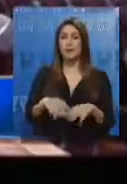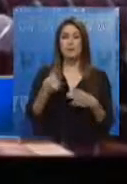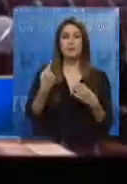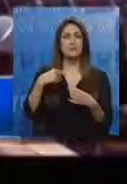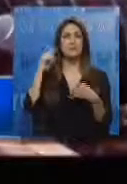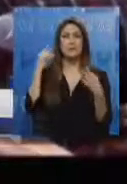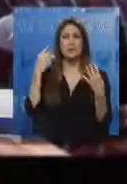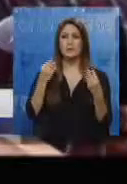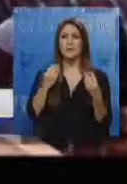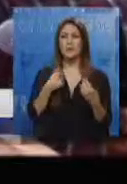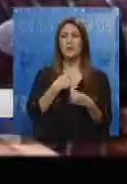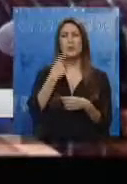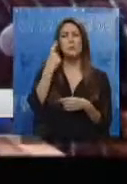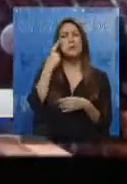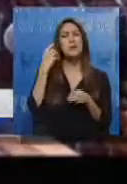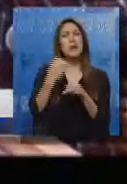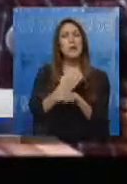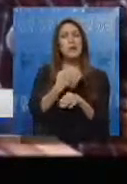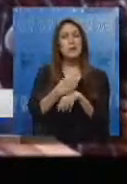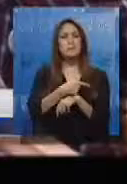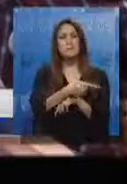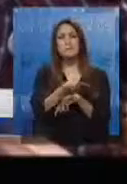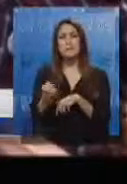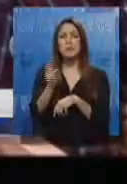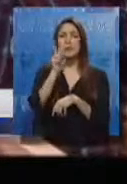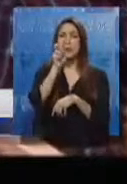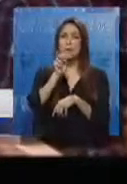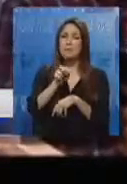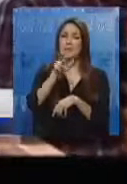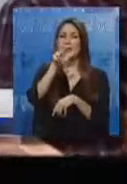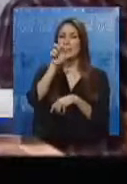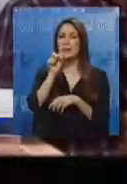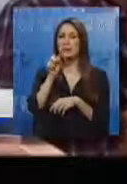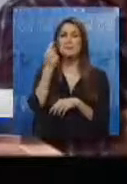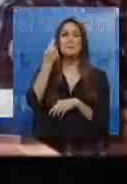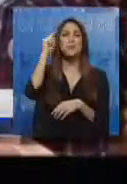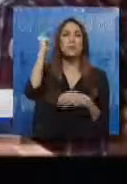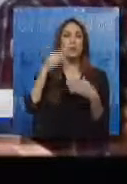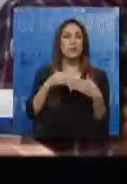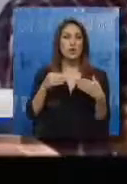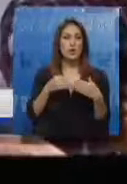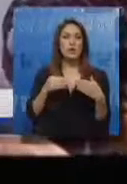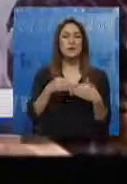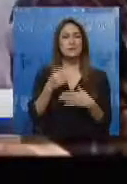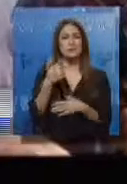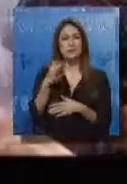multimillonarias. Yo calculo a grosso modo 2.000, 3.000 millones de dólares, 3 puntos de